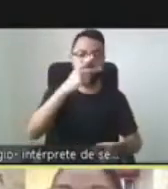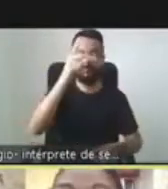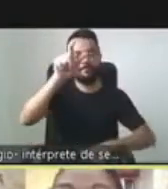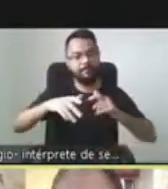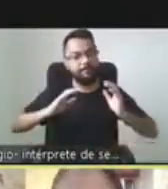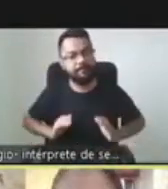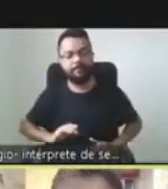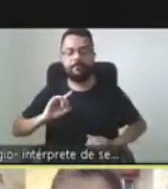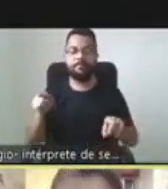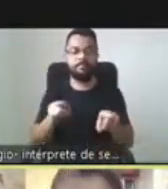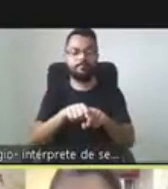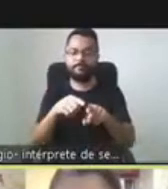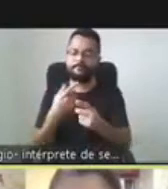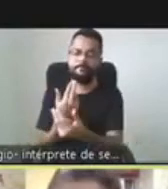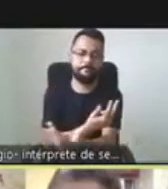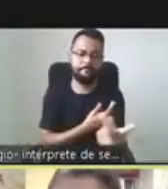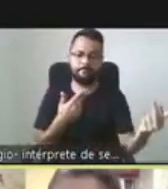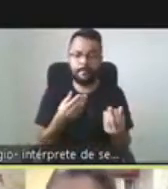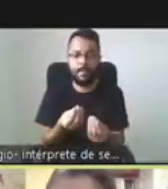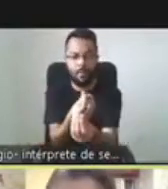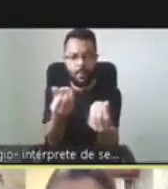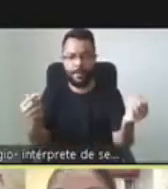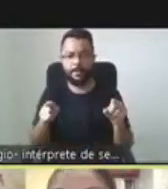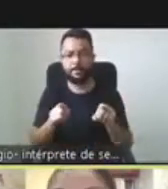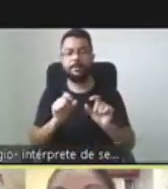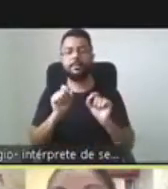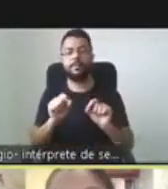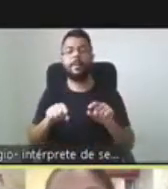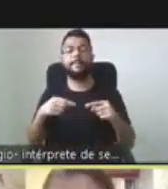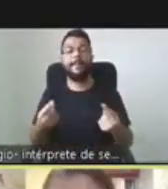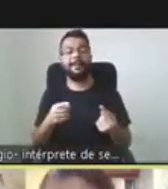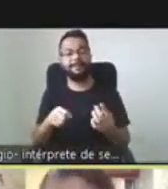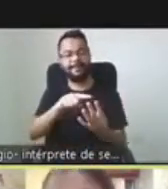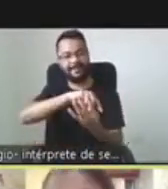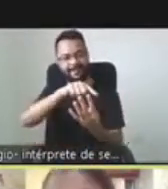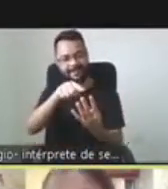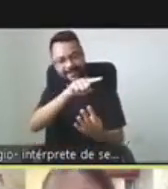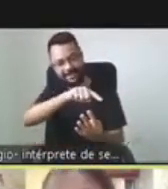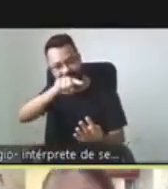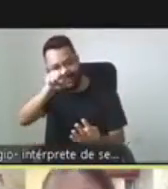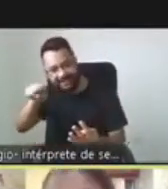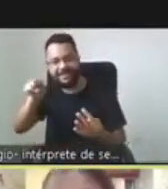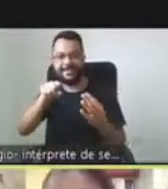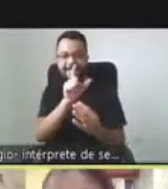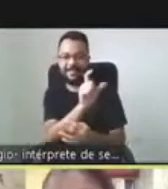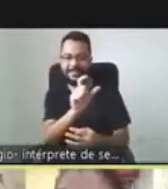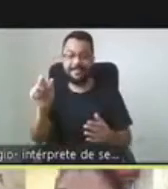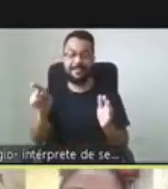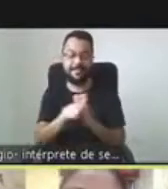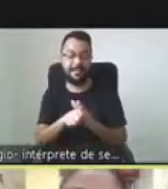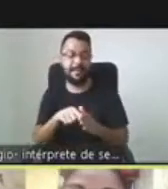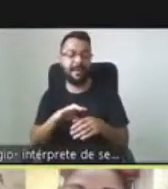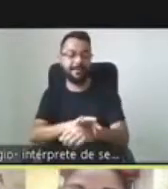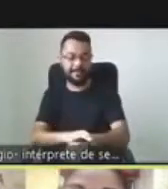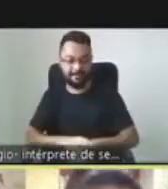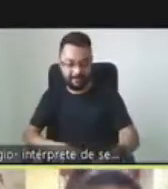igualdad y calidad. Para ello ha sido necesario adaptar ciertas medidas para cambiar las actitudes, porque